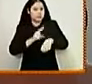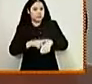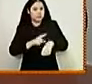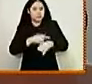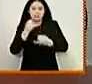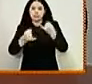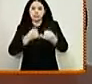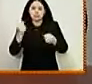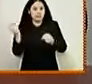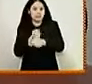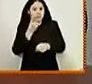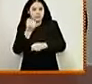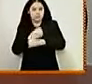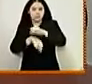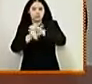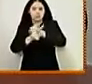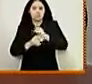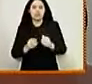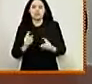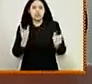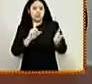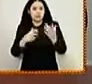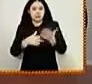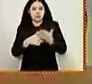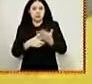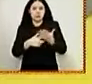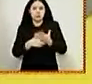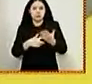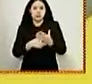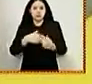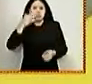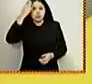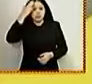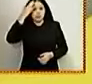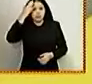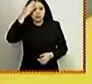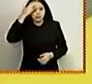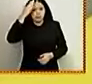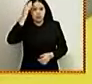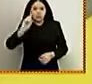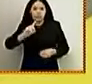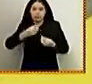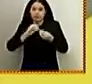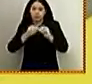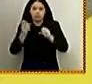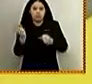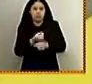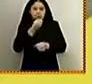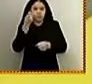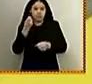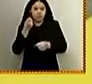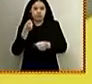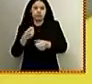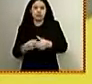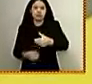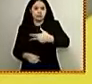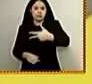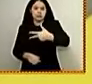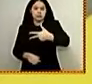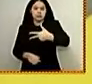y ganar con Pega 3. Prepare su boleto y póngase cómodo porque vamos a seleccionar el primer número ganador. Y este